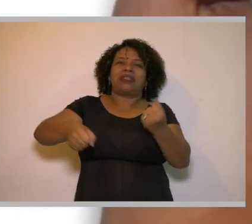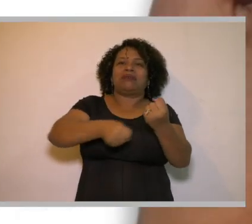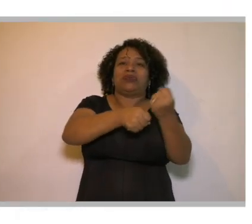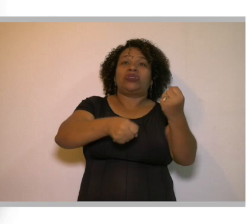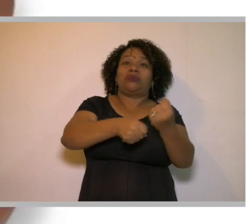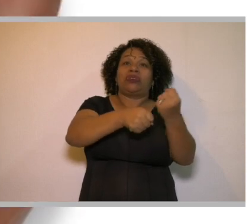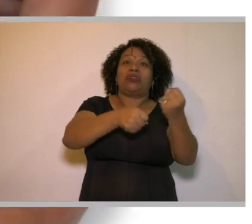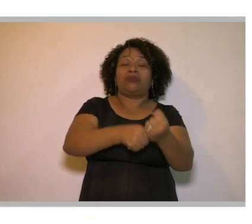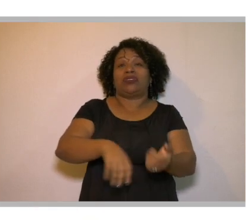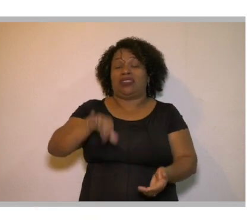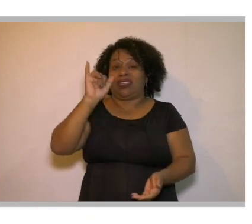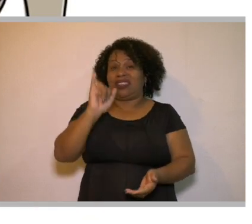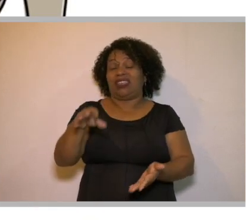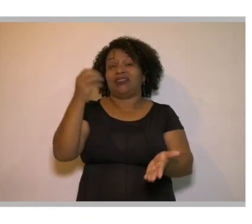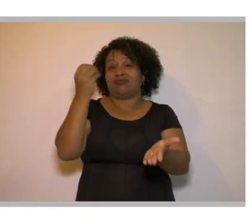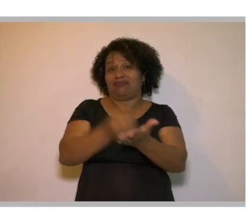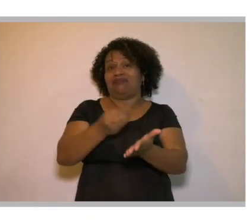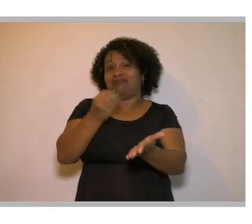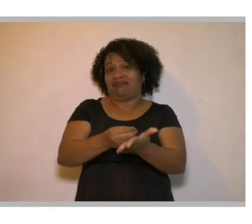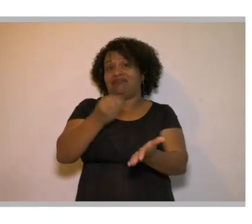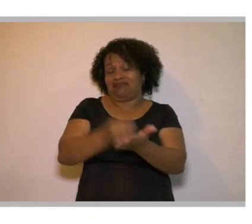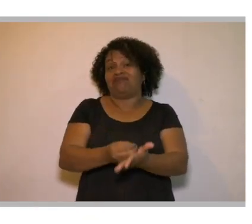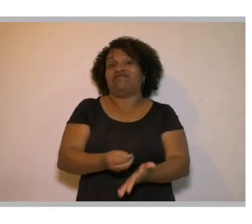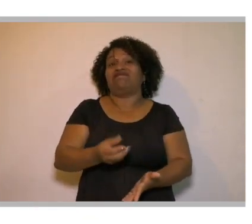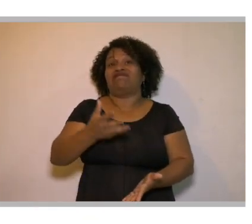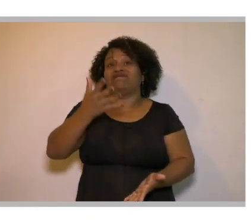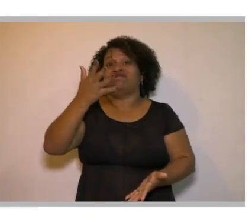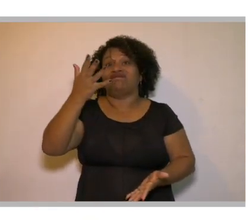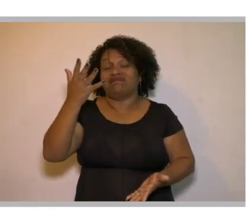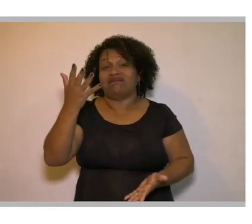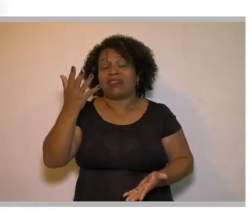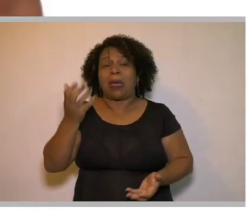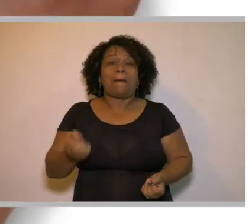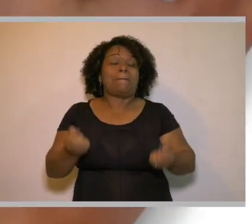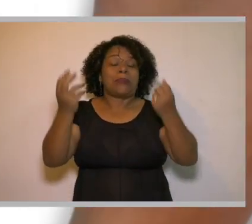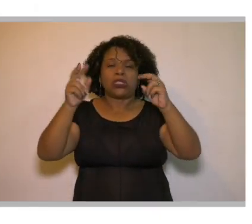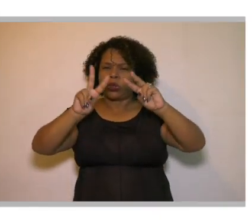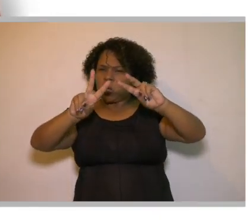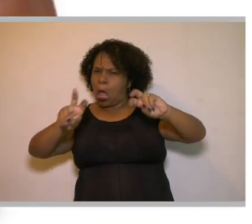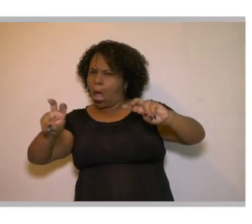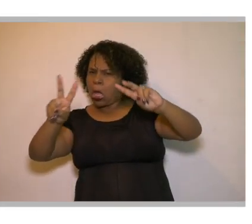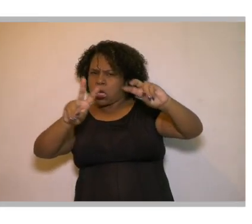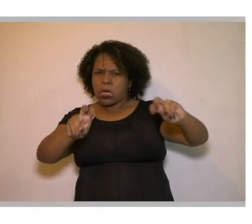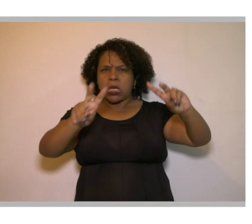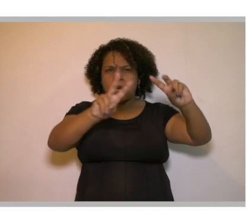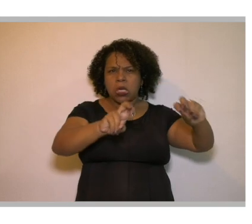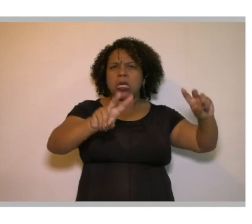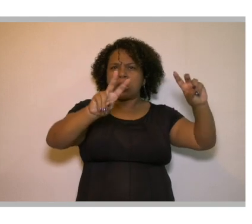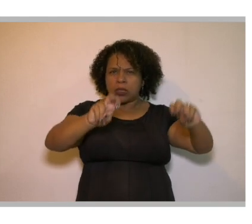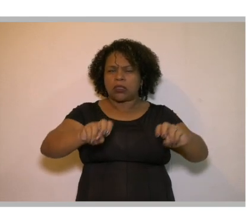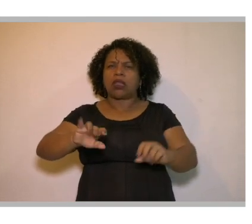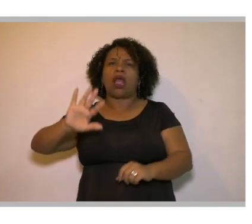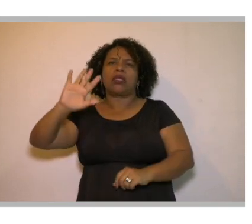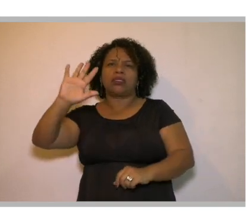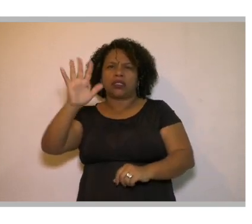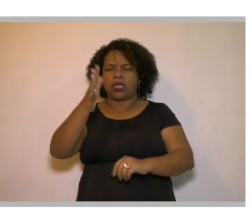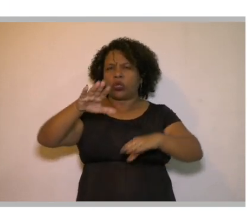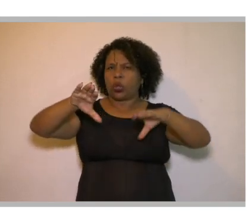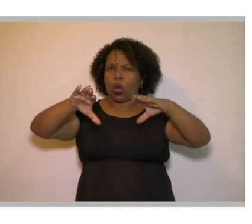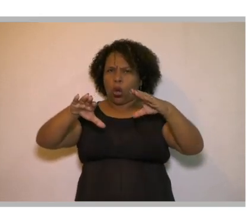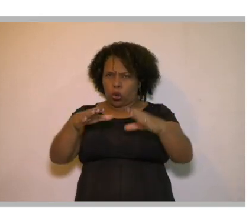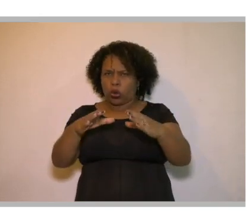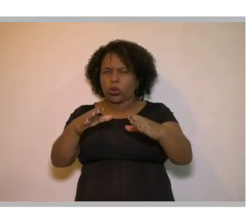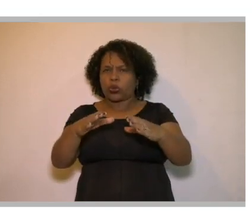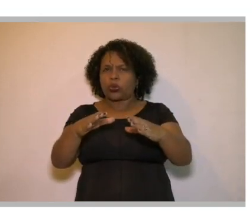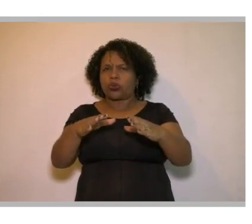de recuperación del paciente y los altos costos de las terapias. A estas conclusiones arribaron especialistas de varios países en el 5º